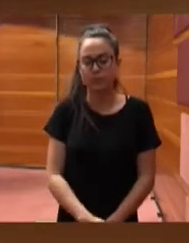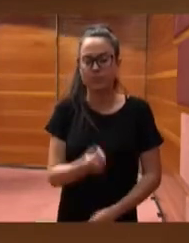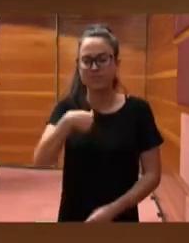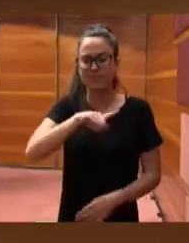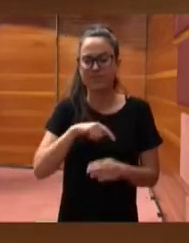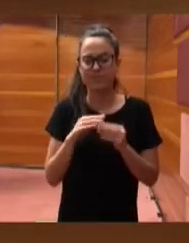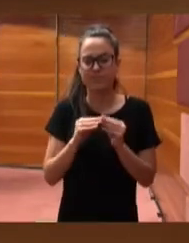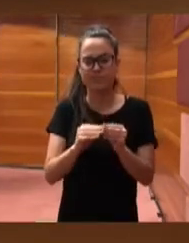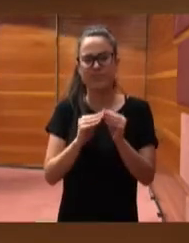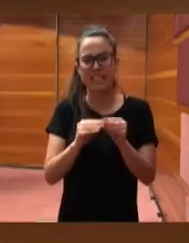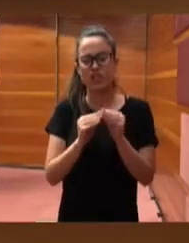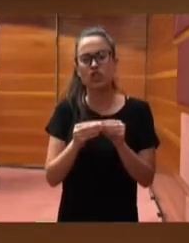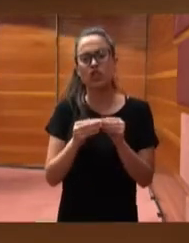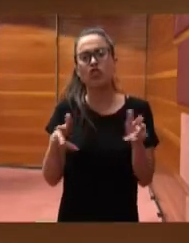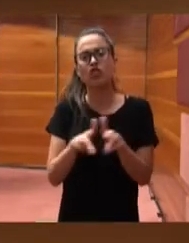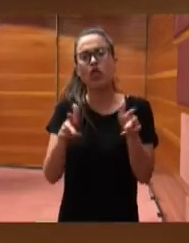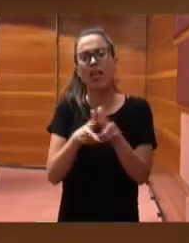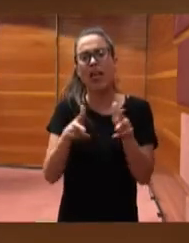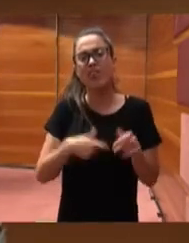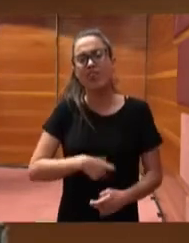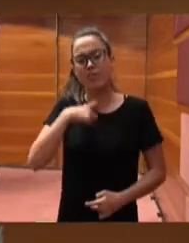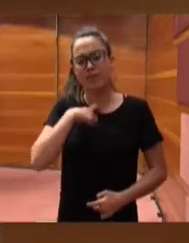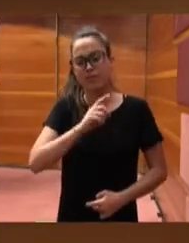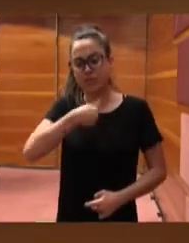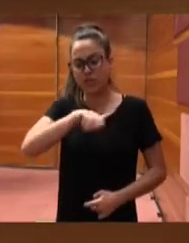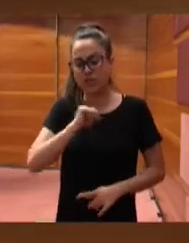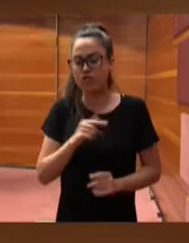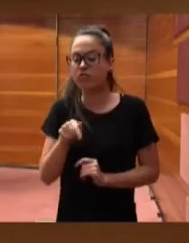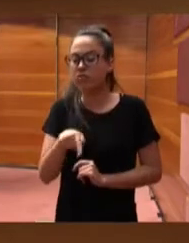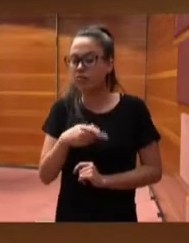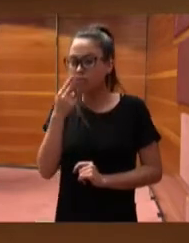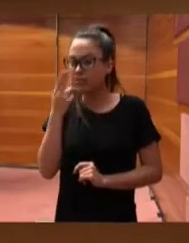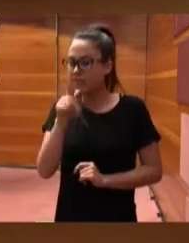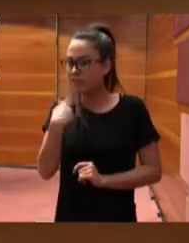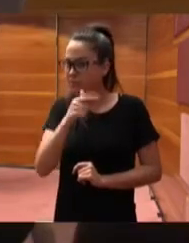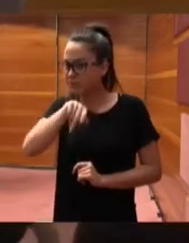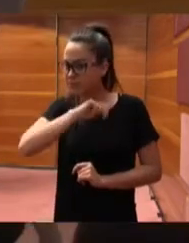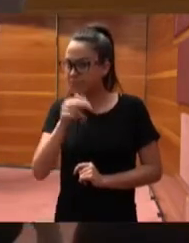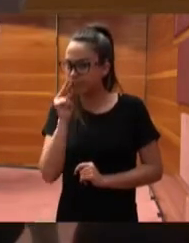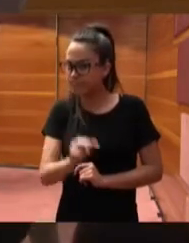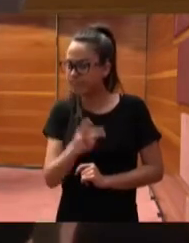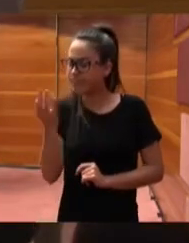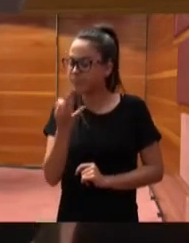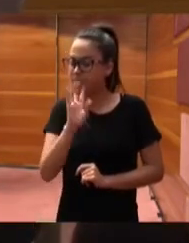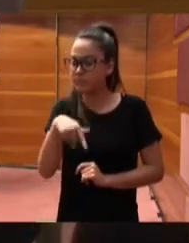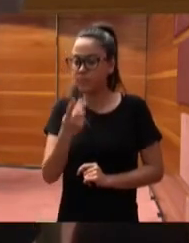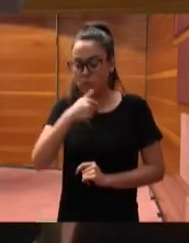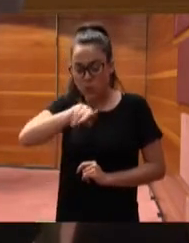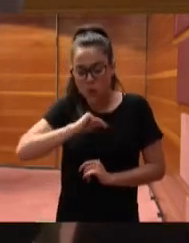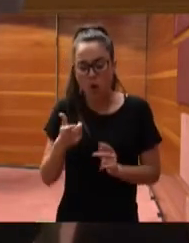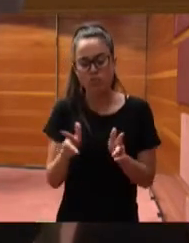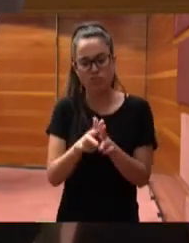desarrollaron la sociedad civil, y aquí es algo que no debemos desechar, que la sociedad civil, los ciudadanos, los podemos utilizar